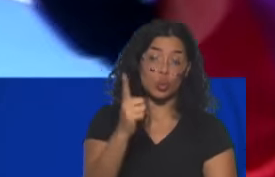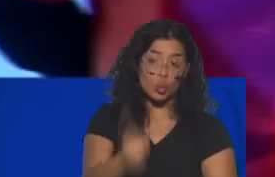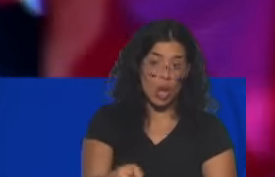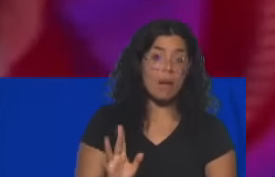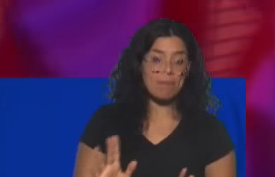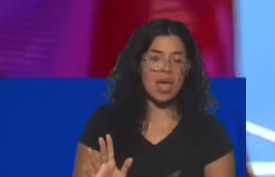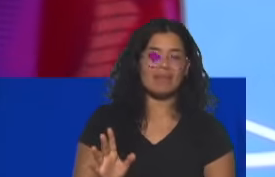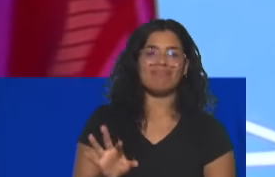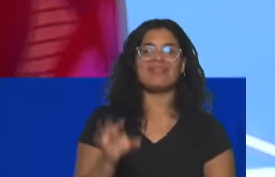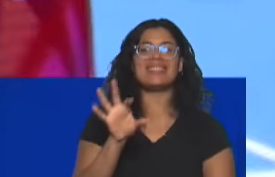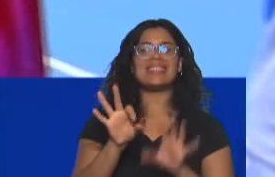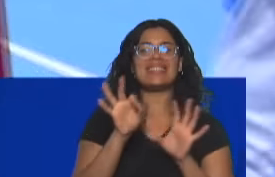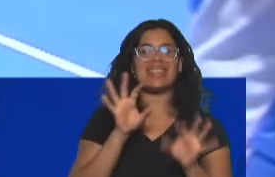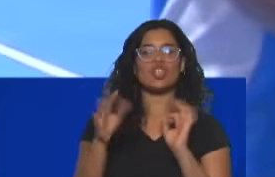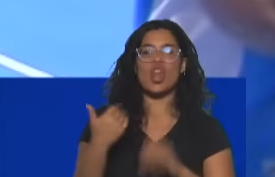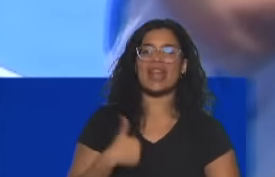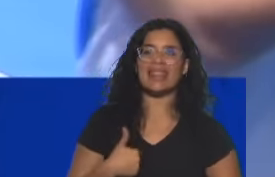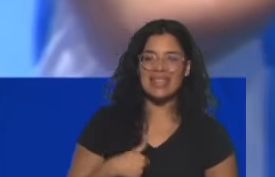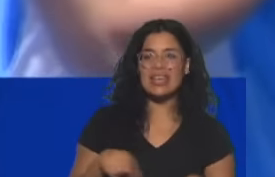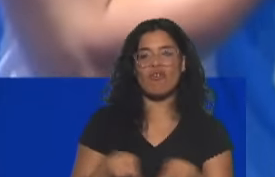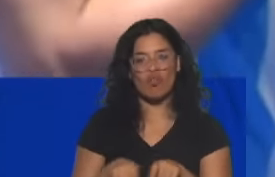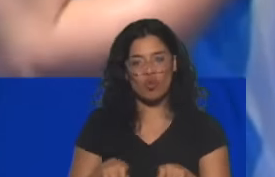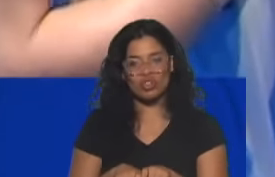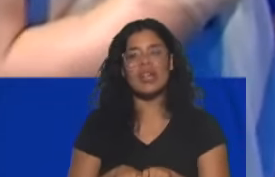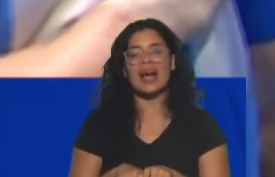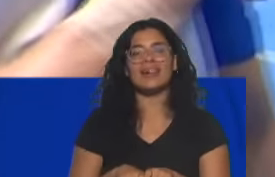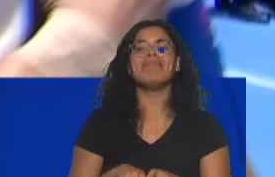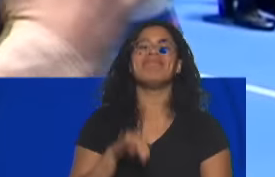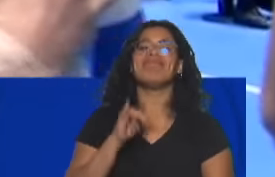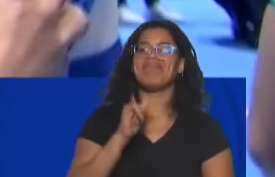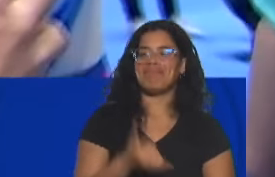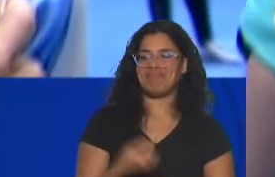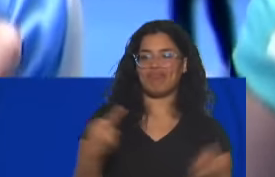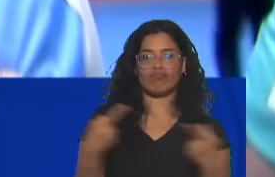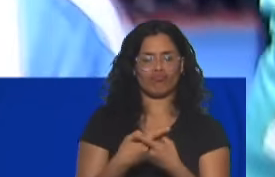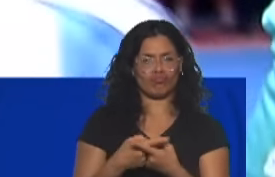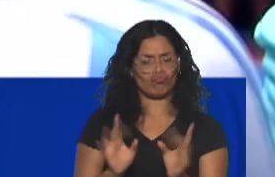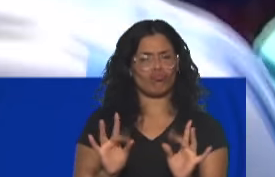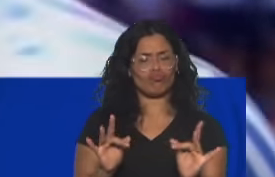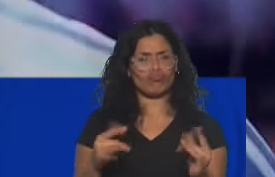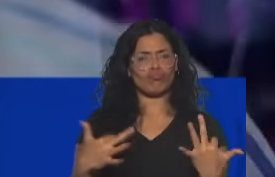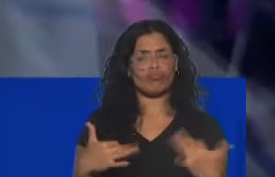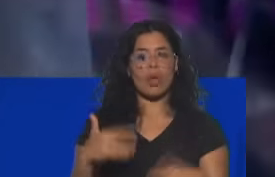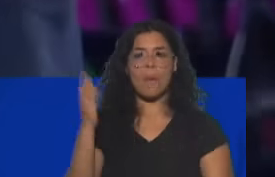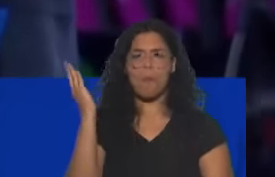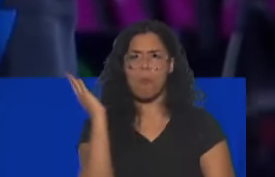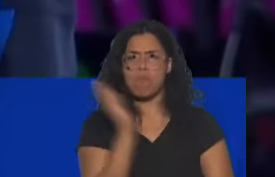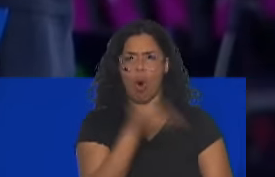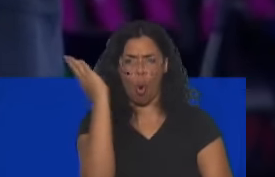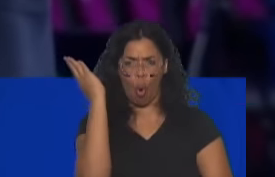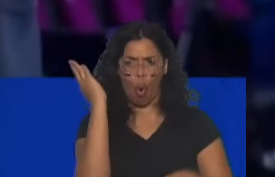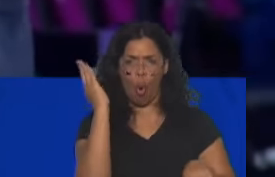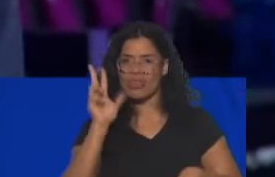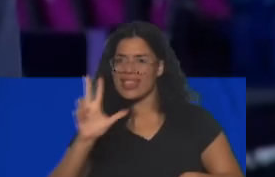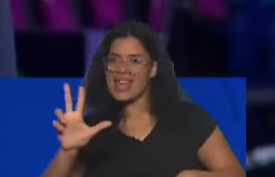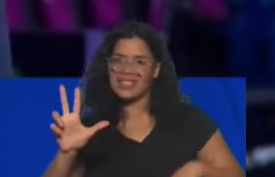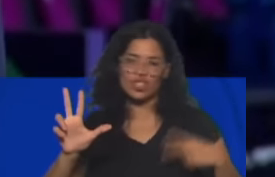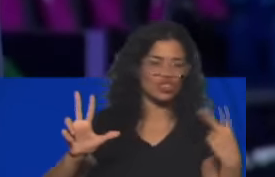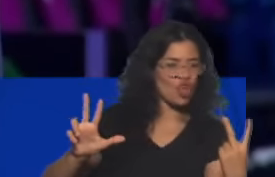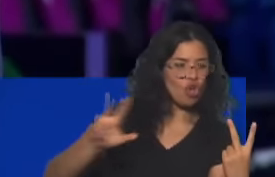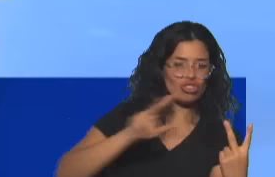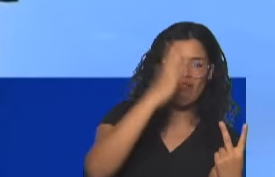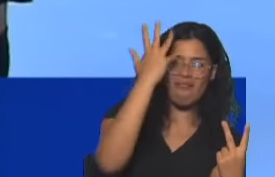futsal accedió a otro duelo decisivo. Derrotó 3-2 a